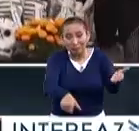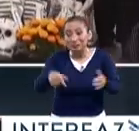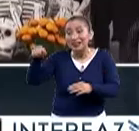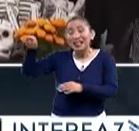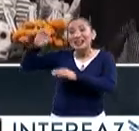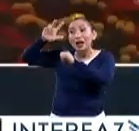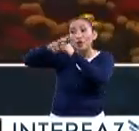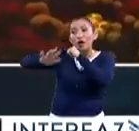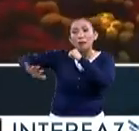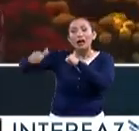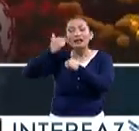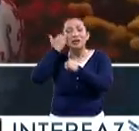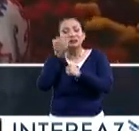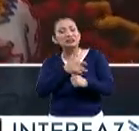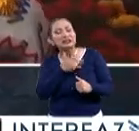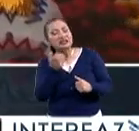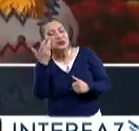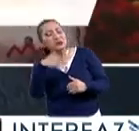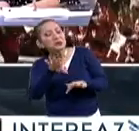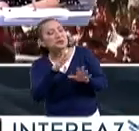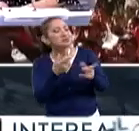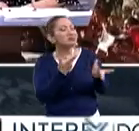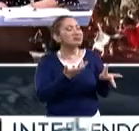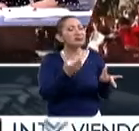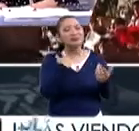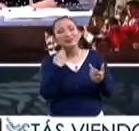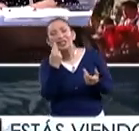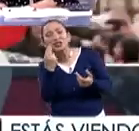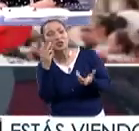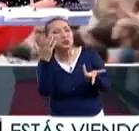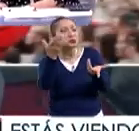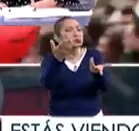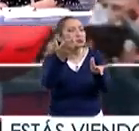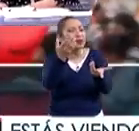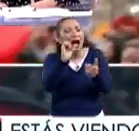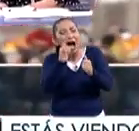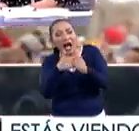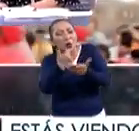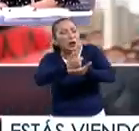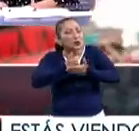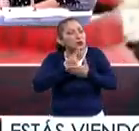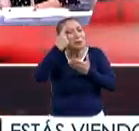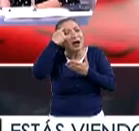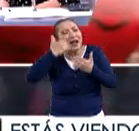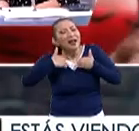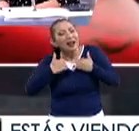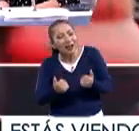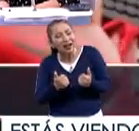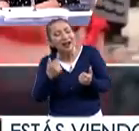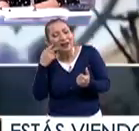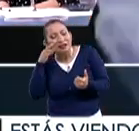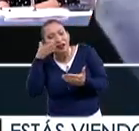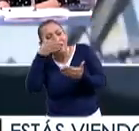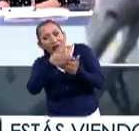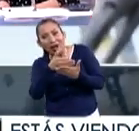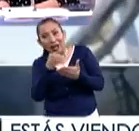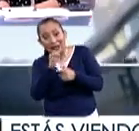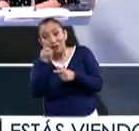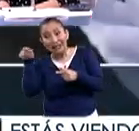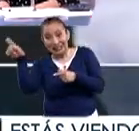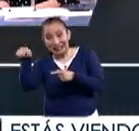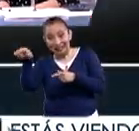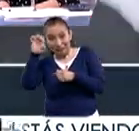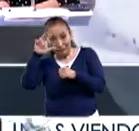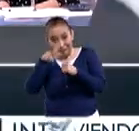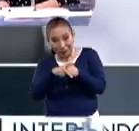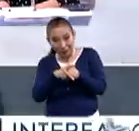mundo europeo la búsqueda de nuevas respuestas culturales, y en esa perspectiva